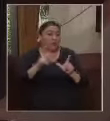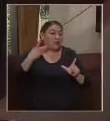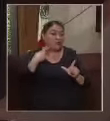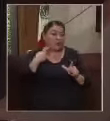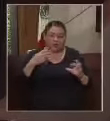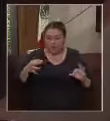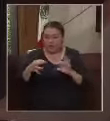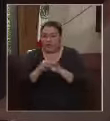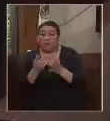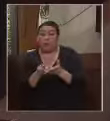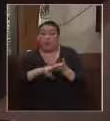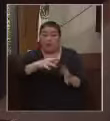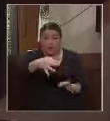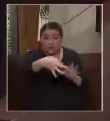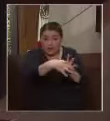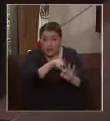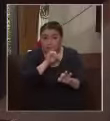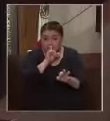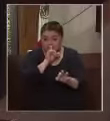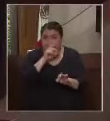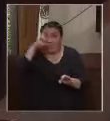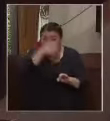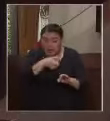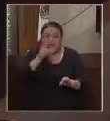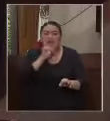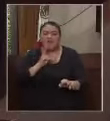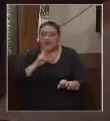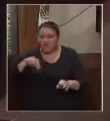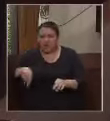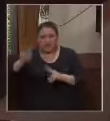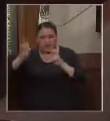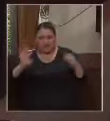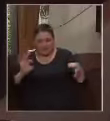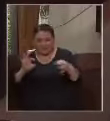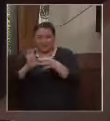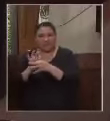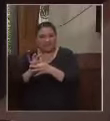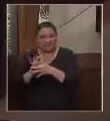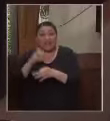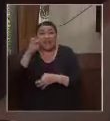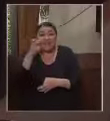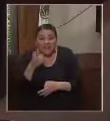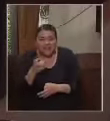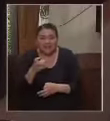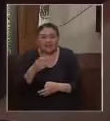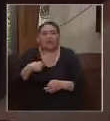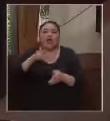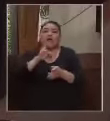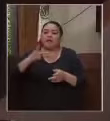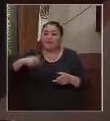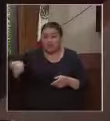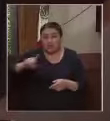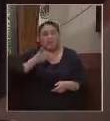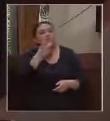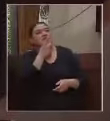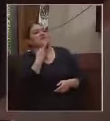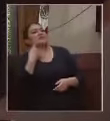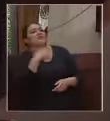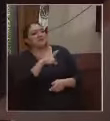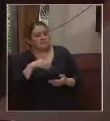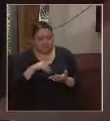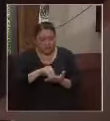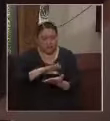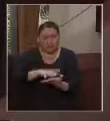supuestos, digamos, en los dos casos que relaté al final. Es decir, existe causa en el pedir,